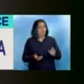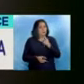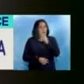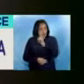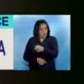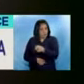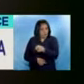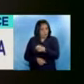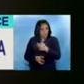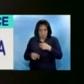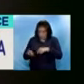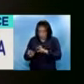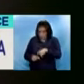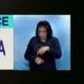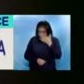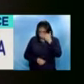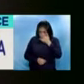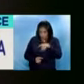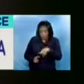Señor, ¿está permitido